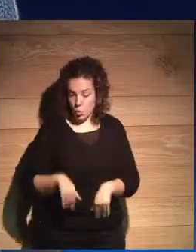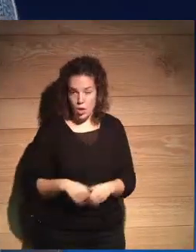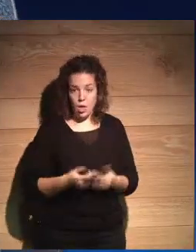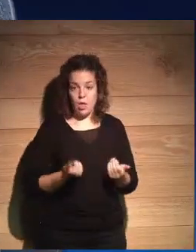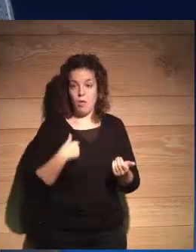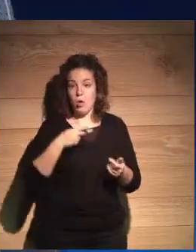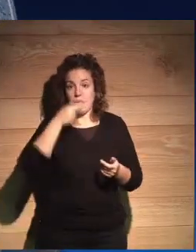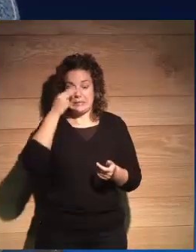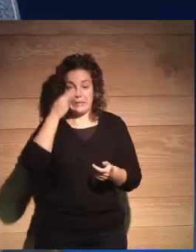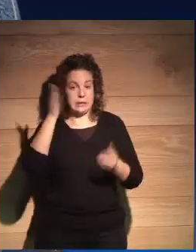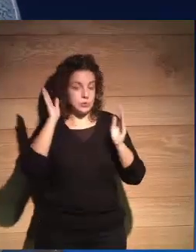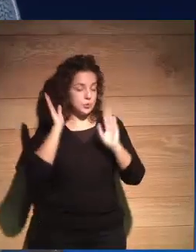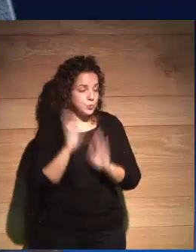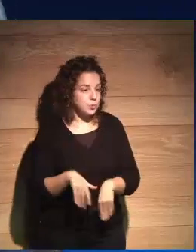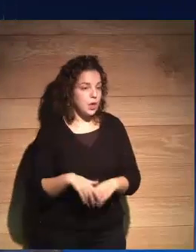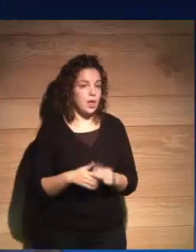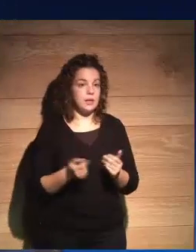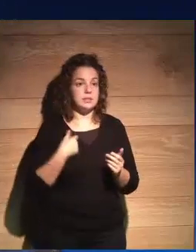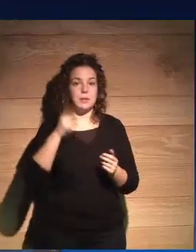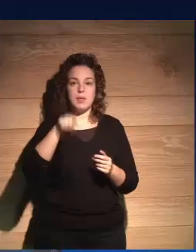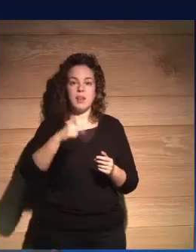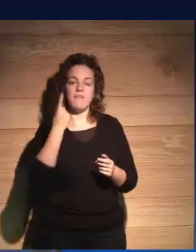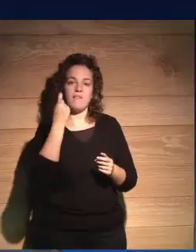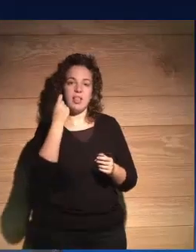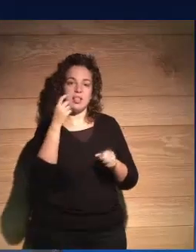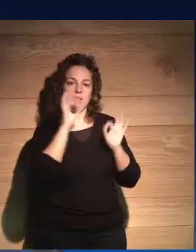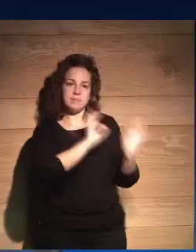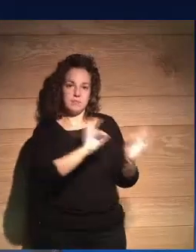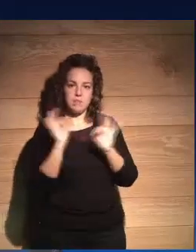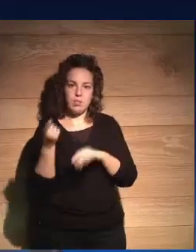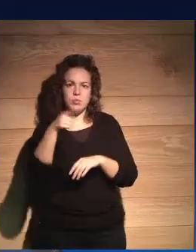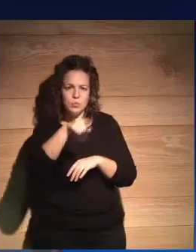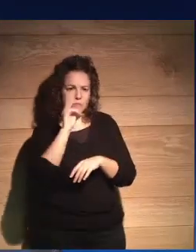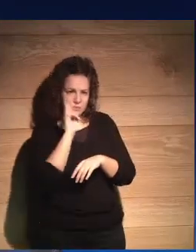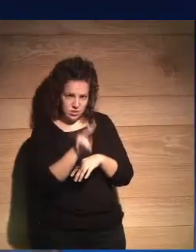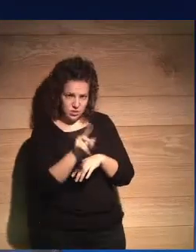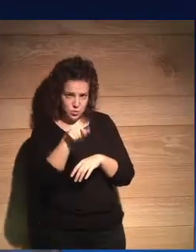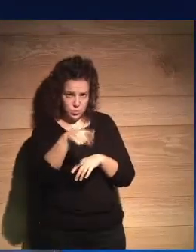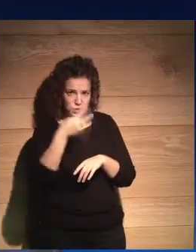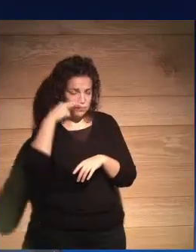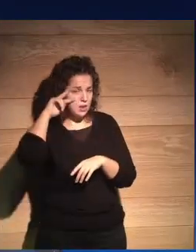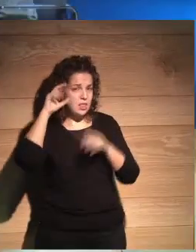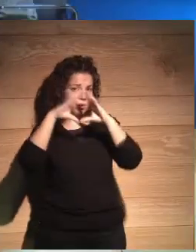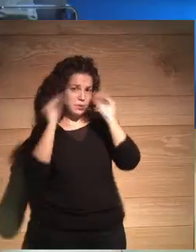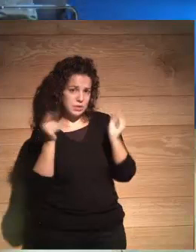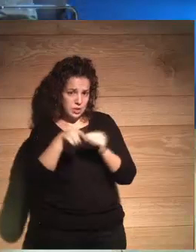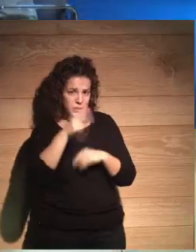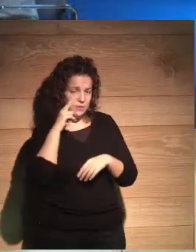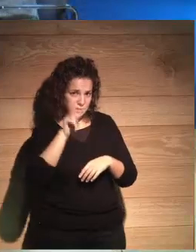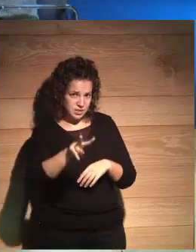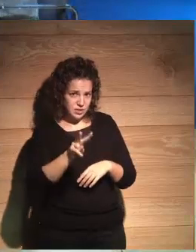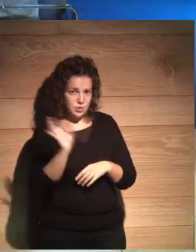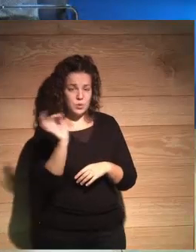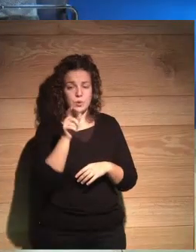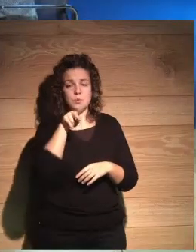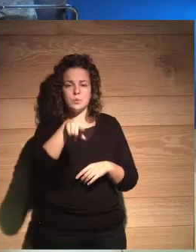que con gran desinterés muchas veces y con falta de preparación. ¿Tú has visto eso en tu experiencia universitaria o eres uno de los que